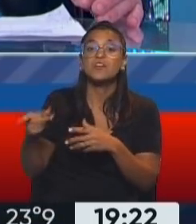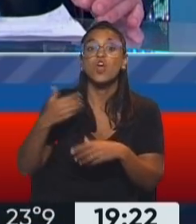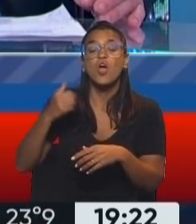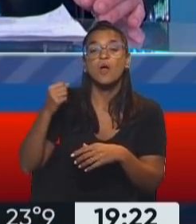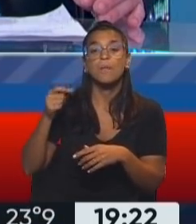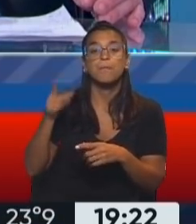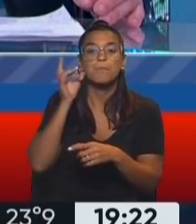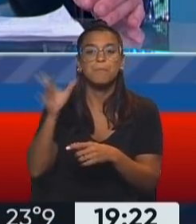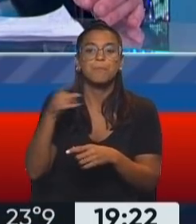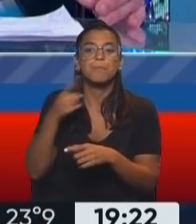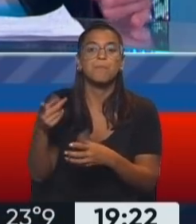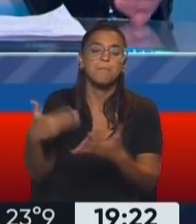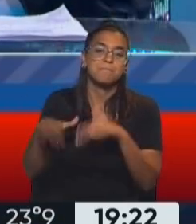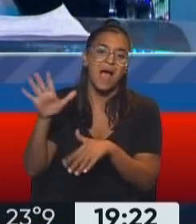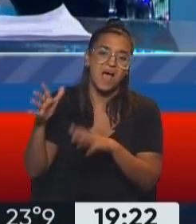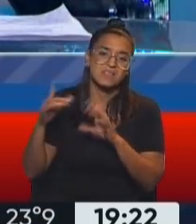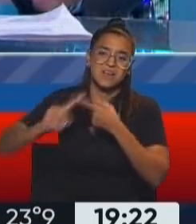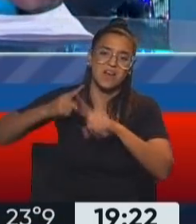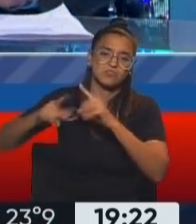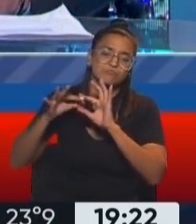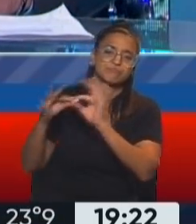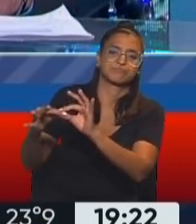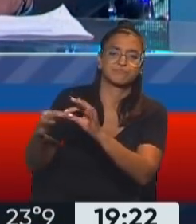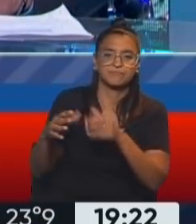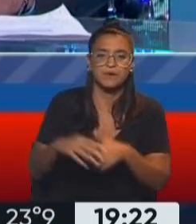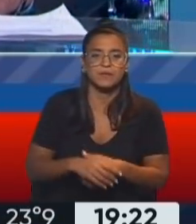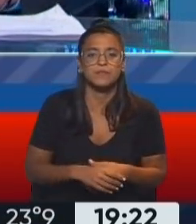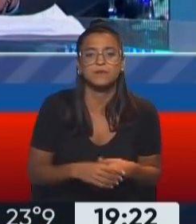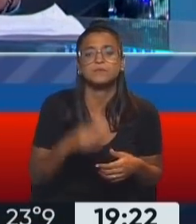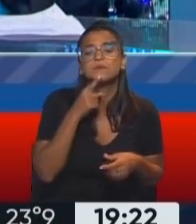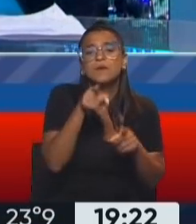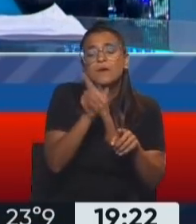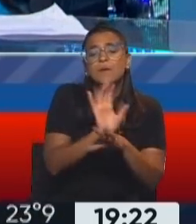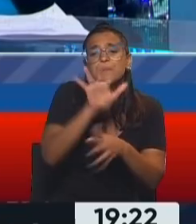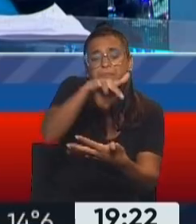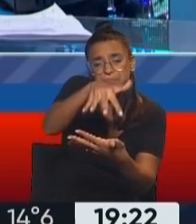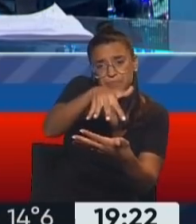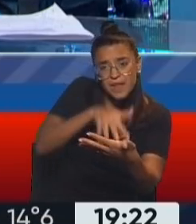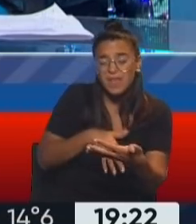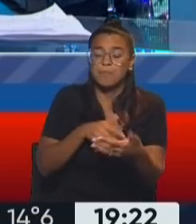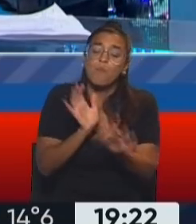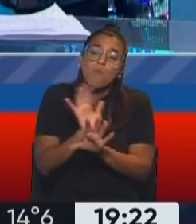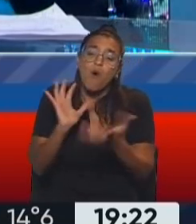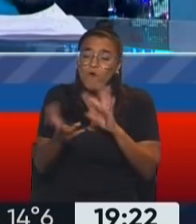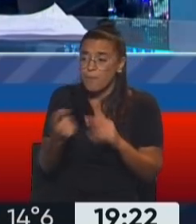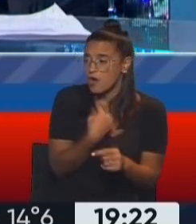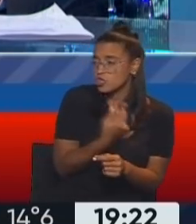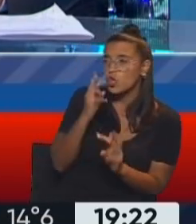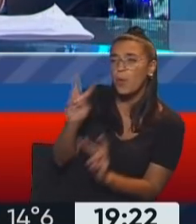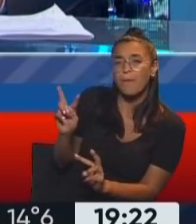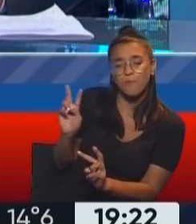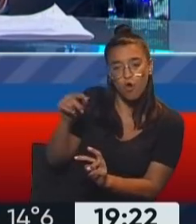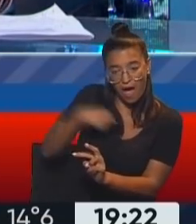economía, que solo fortalecerá aún más nuestra propia relación, etc. Cuando dice esto, la lectura que al menos se hace desde acá es